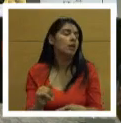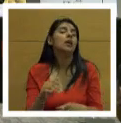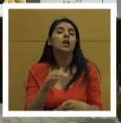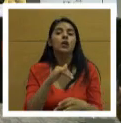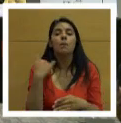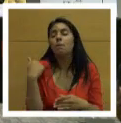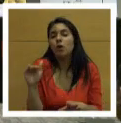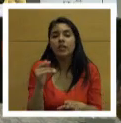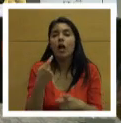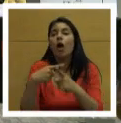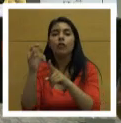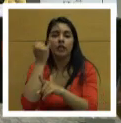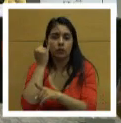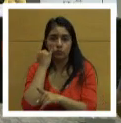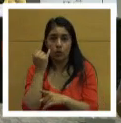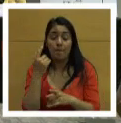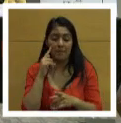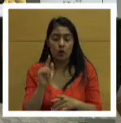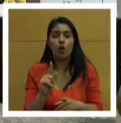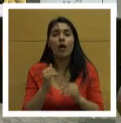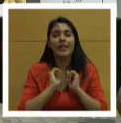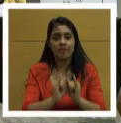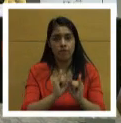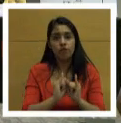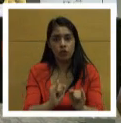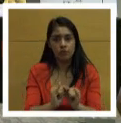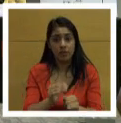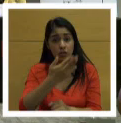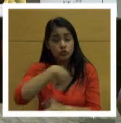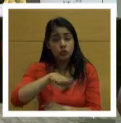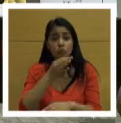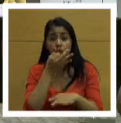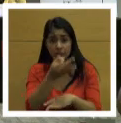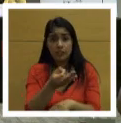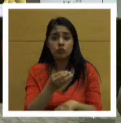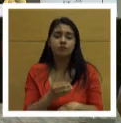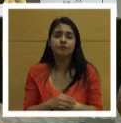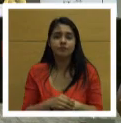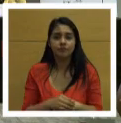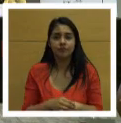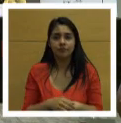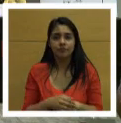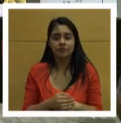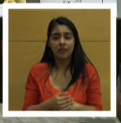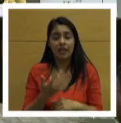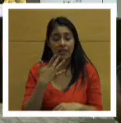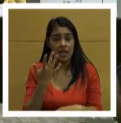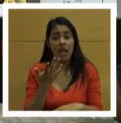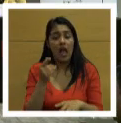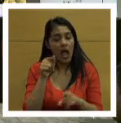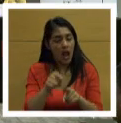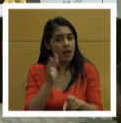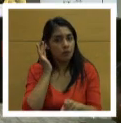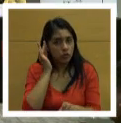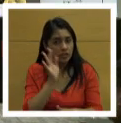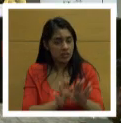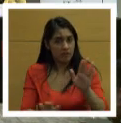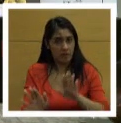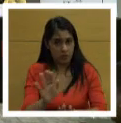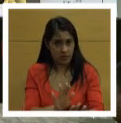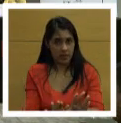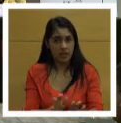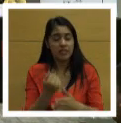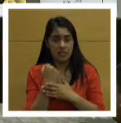Y entonces, en ese sentido, nosotros, digamos, hemos señalado varias veces que, digamos, a ellas se les va a proteger, ayudar en